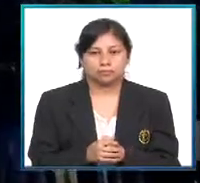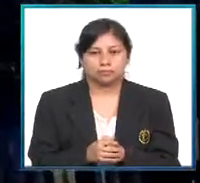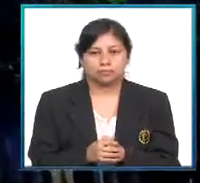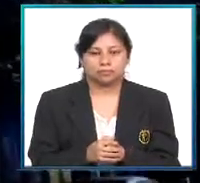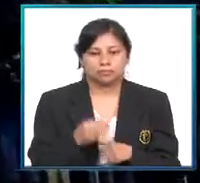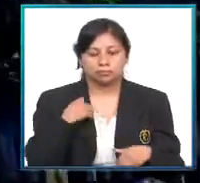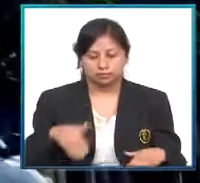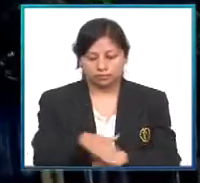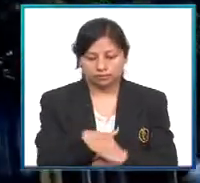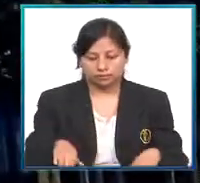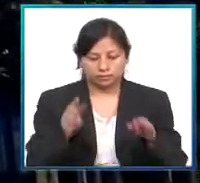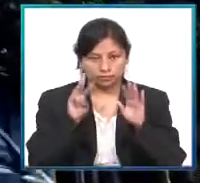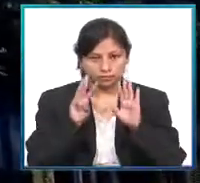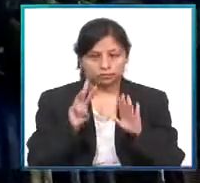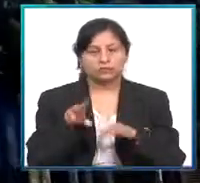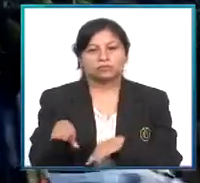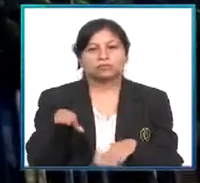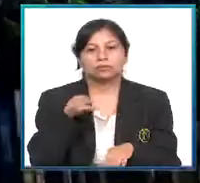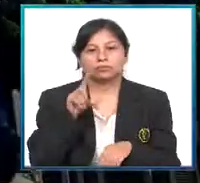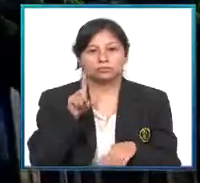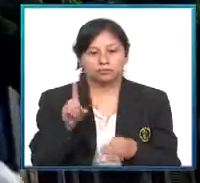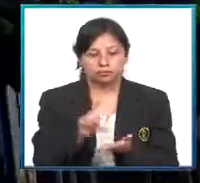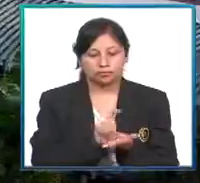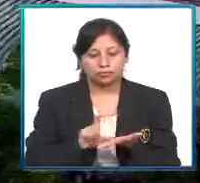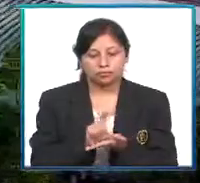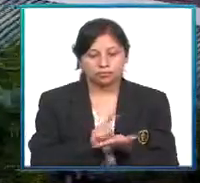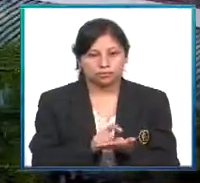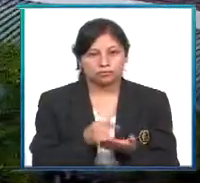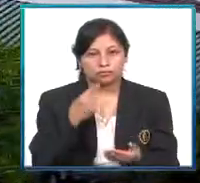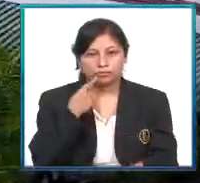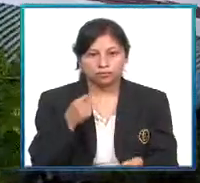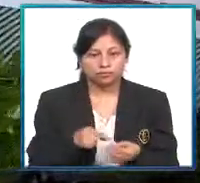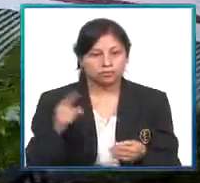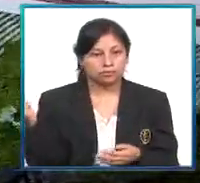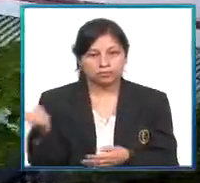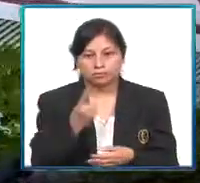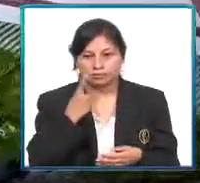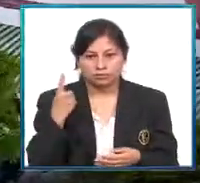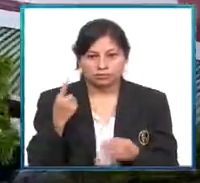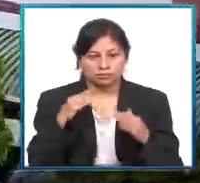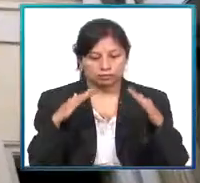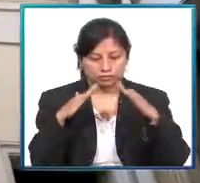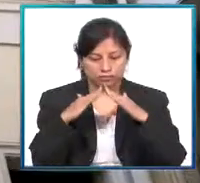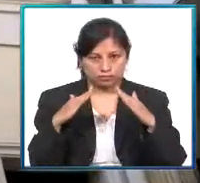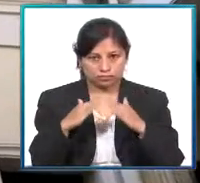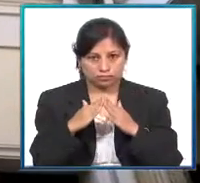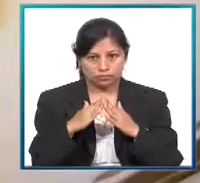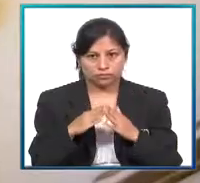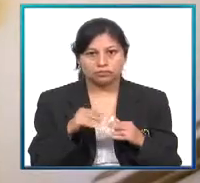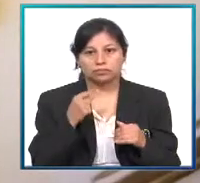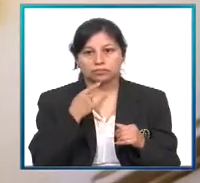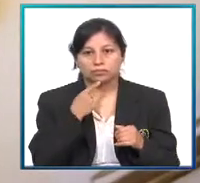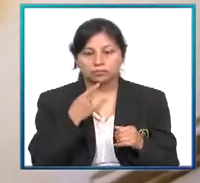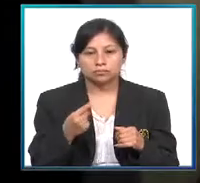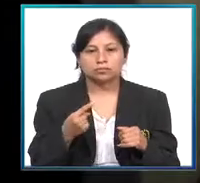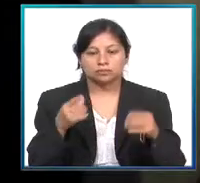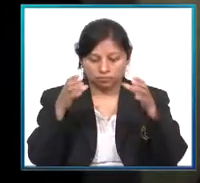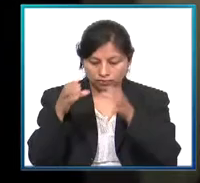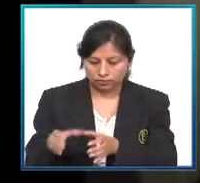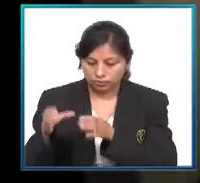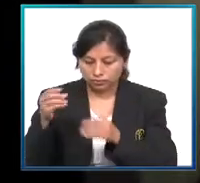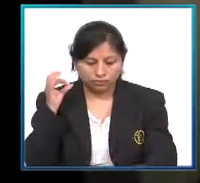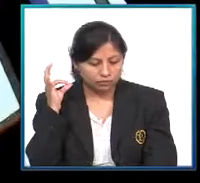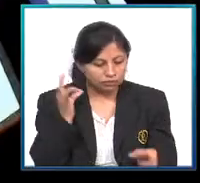En la 8ª avenida de la zona 1 de la ciudad capital, destaca una imponente edificación, cuyos muros, columnas y